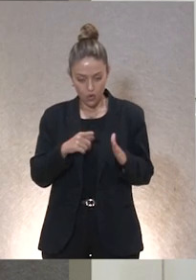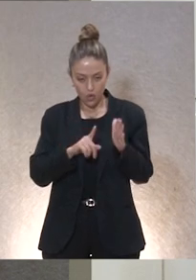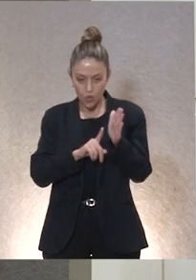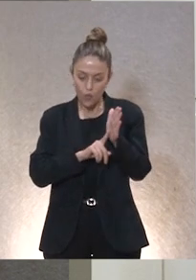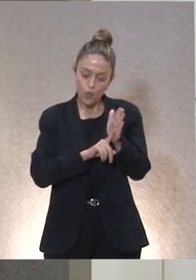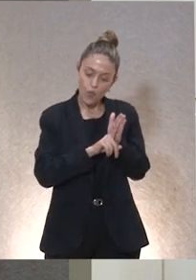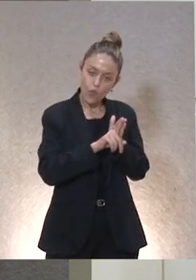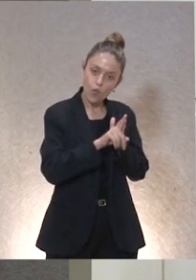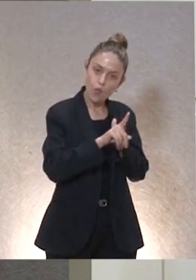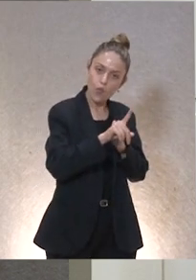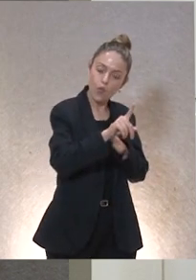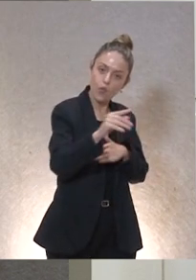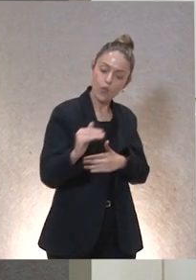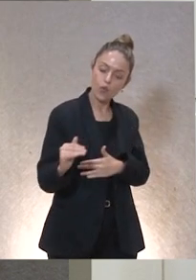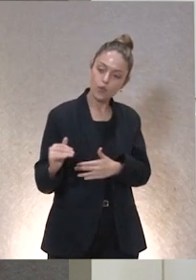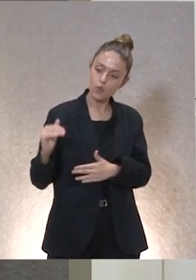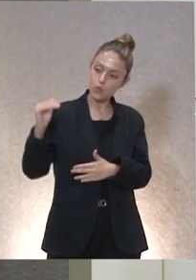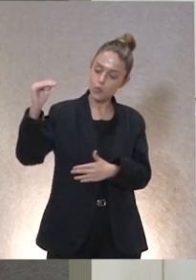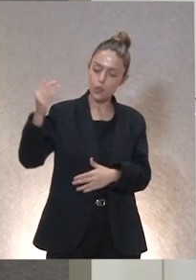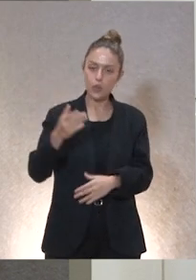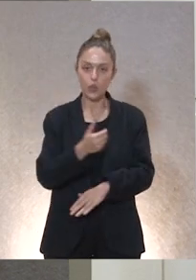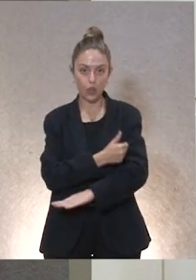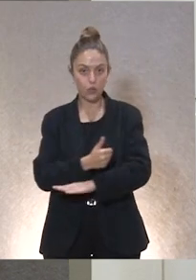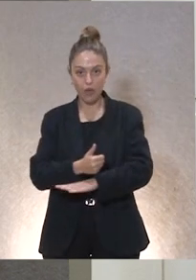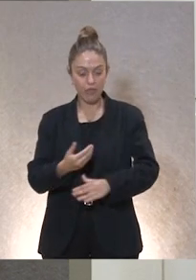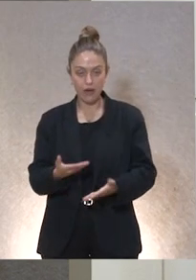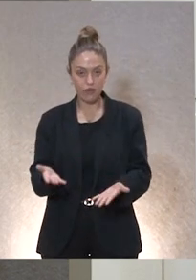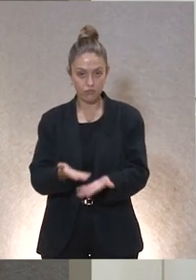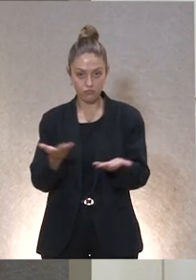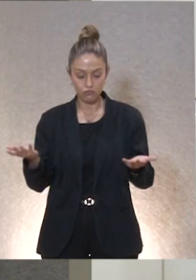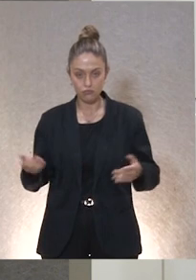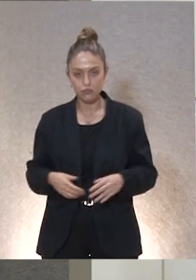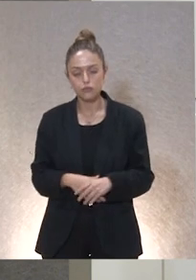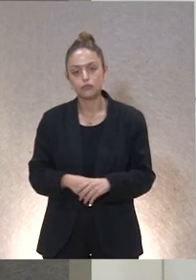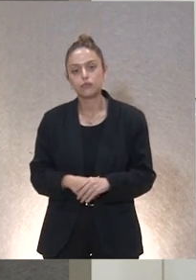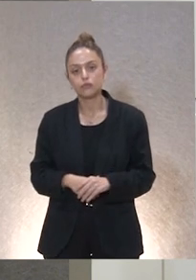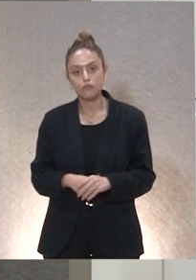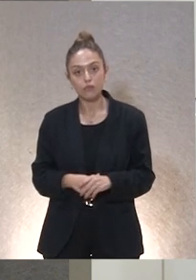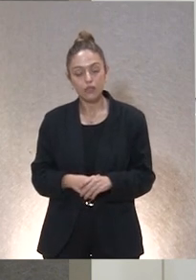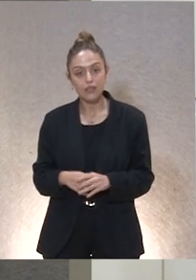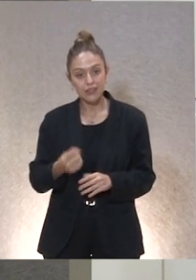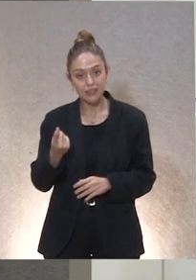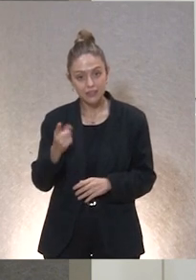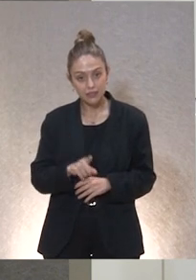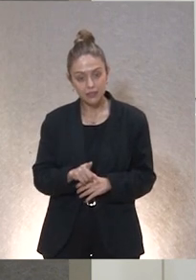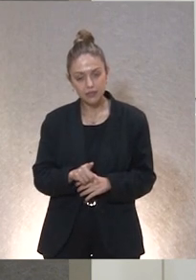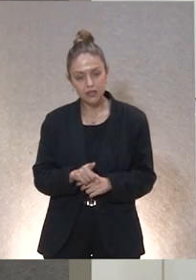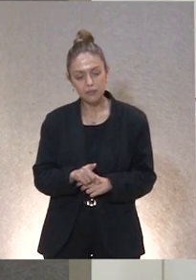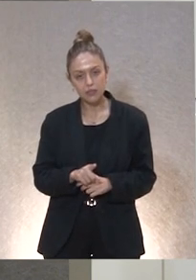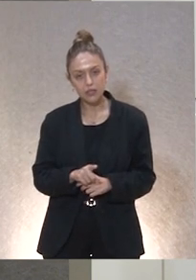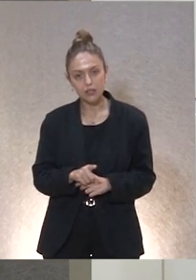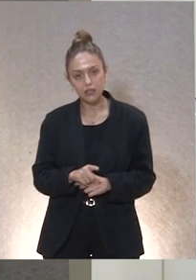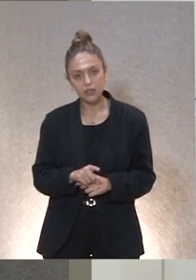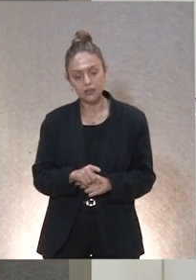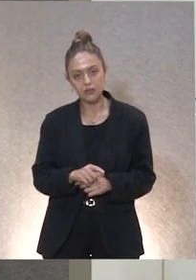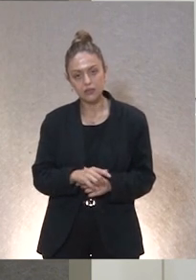como como ciudadano y luego también hemos contrib eh hemos contribuido eh